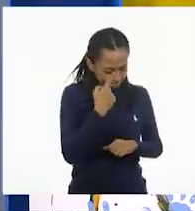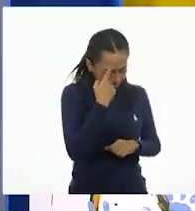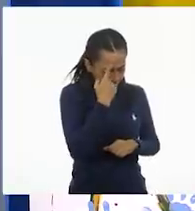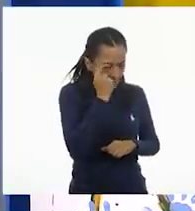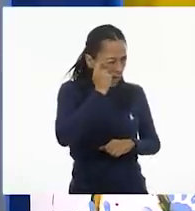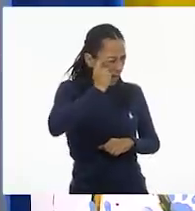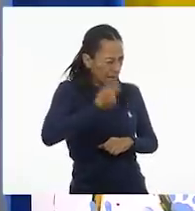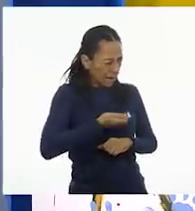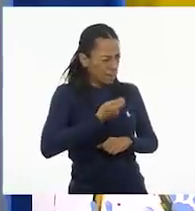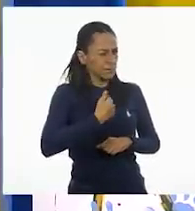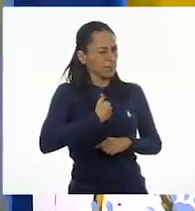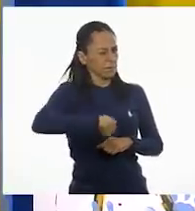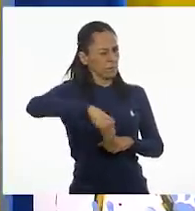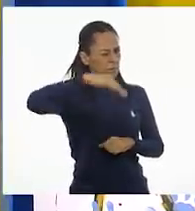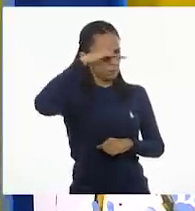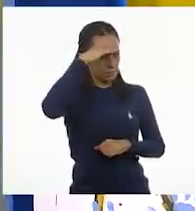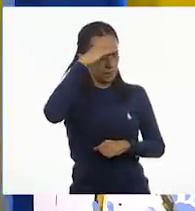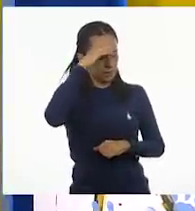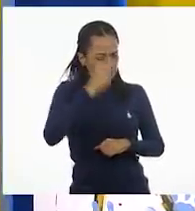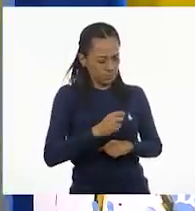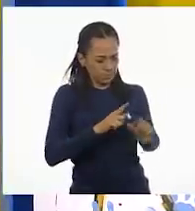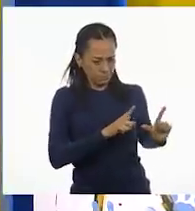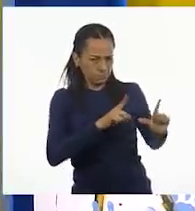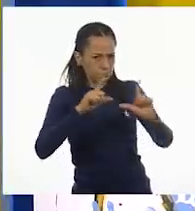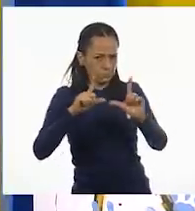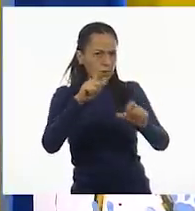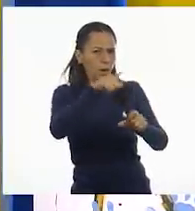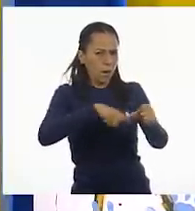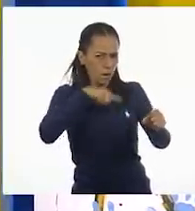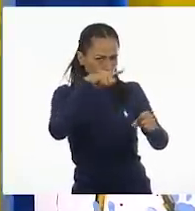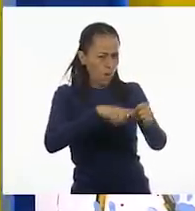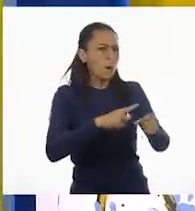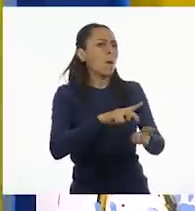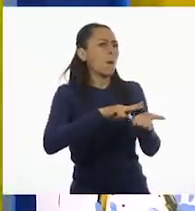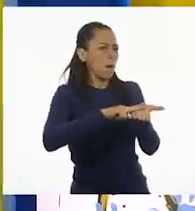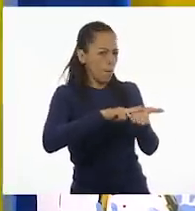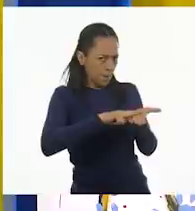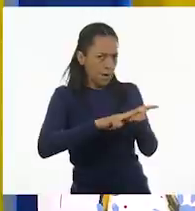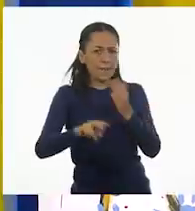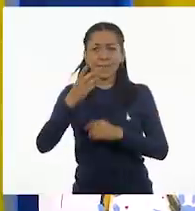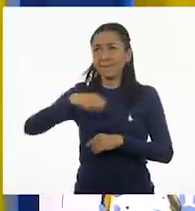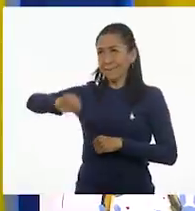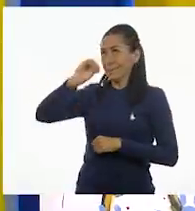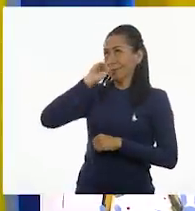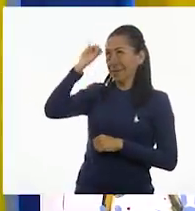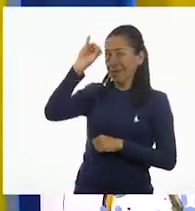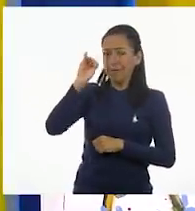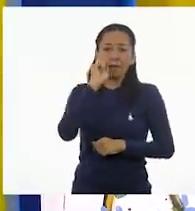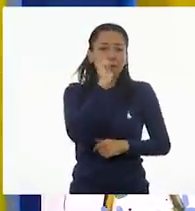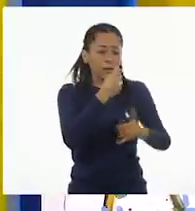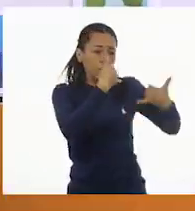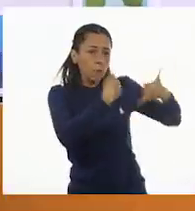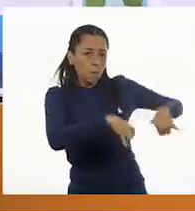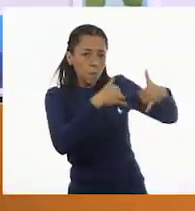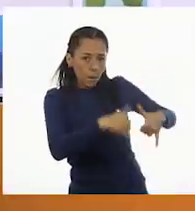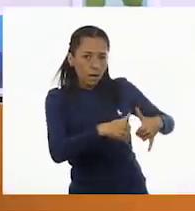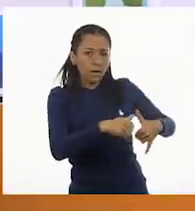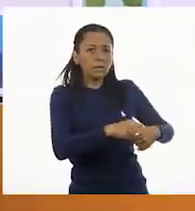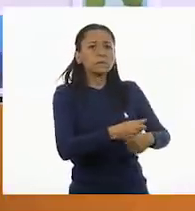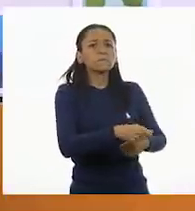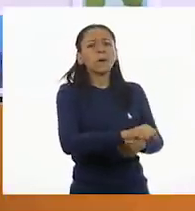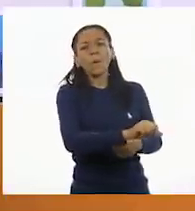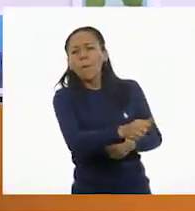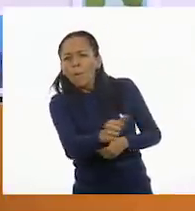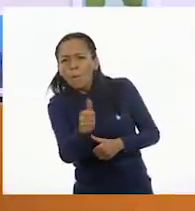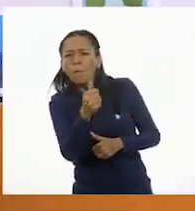que corresponde la tarjeta verde, ¿no? Sí, ya que al compartir juguetes con otras niñas y otros niños, además